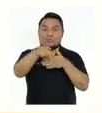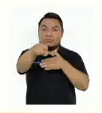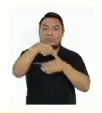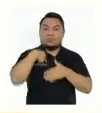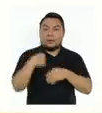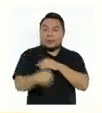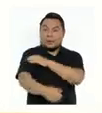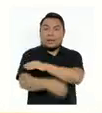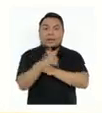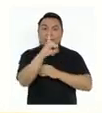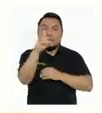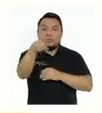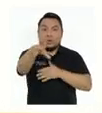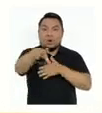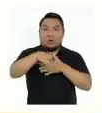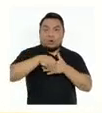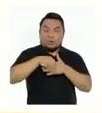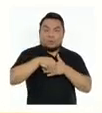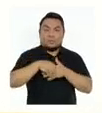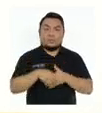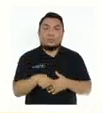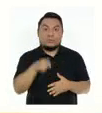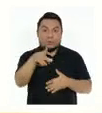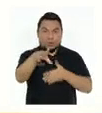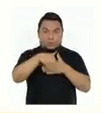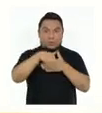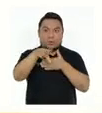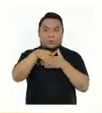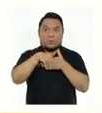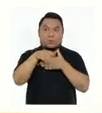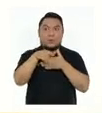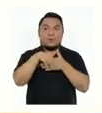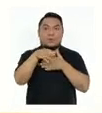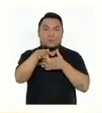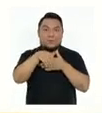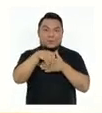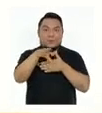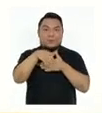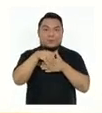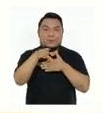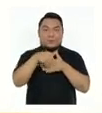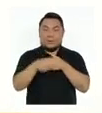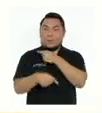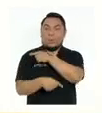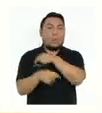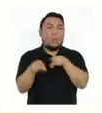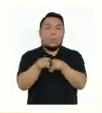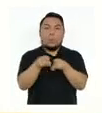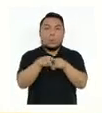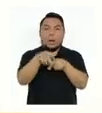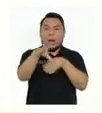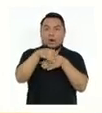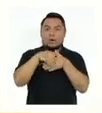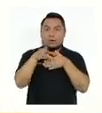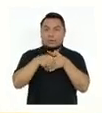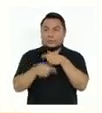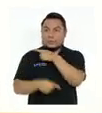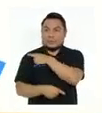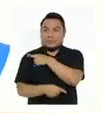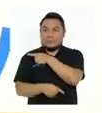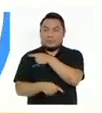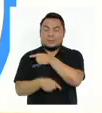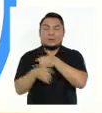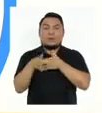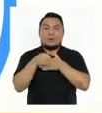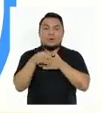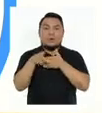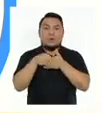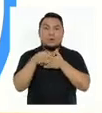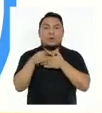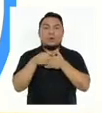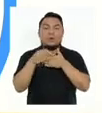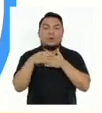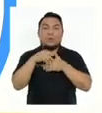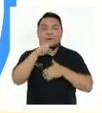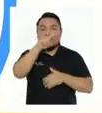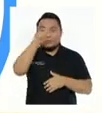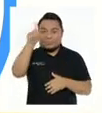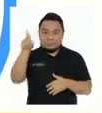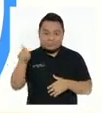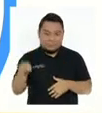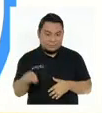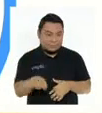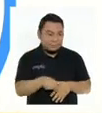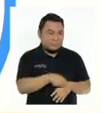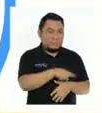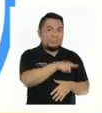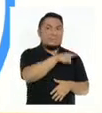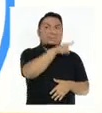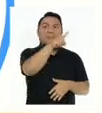mi movimiento. Síguelo, síguelo, síguelo, síguelo, síguelo, tal cual igual que yo, con todo el cuerpo. Ahora el brazo izquierdo, los dos